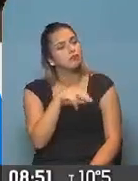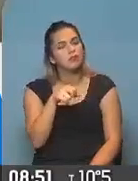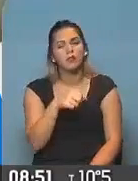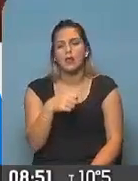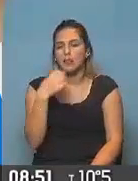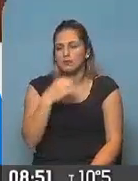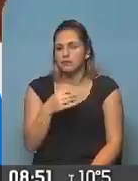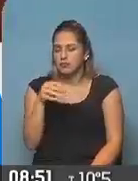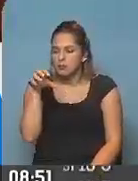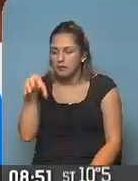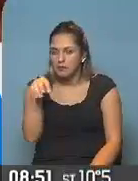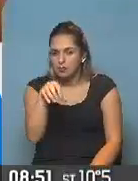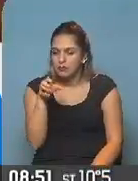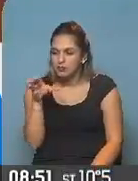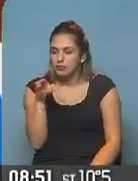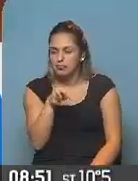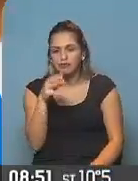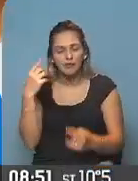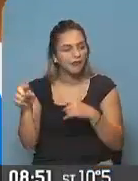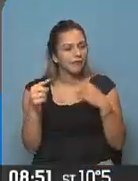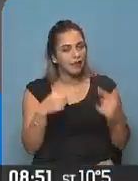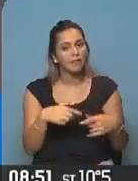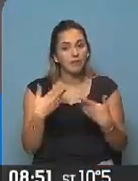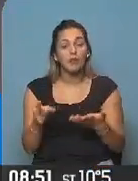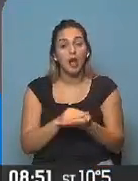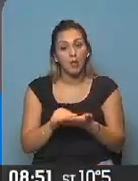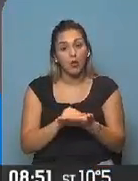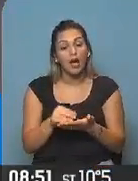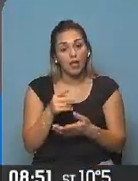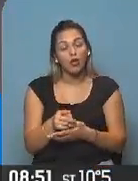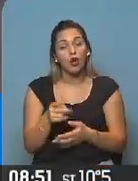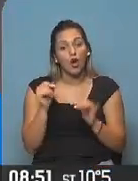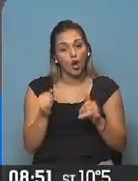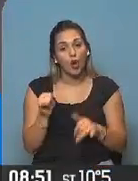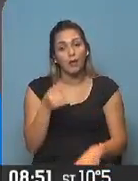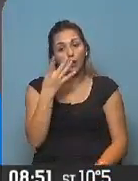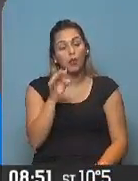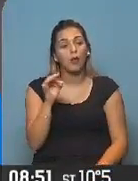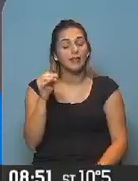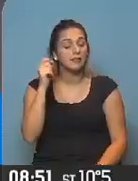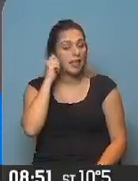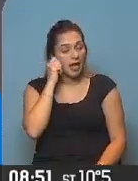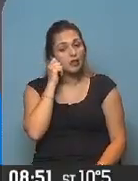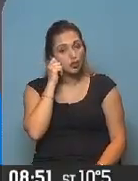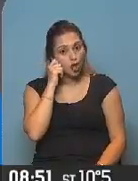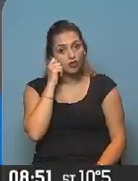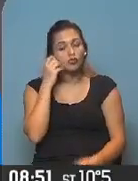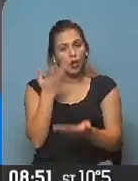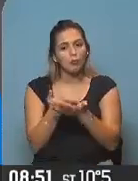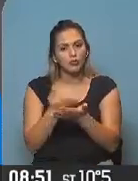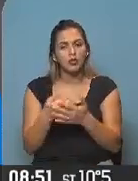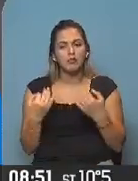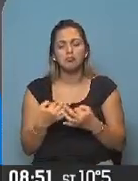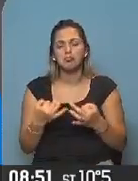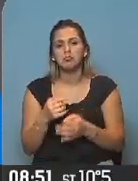decide entrar al pabellón, ¿no? Un abogado relativamente joven, andará por los 40, y que se puso este proyecto al hombro, por demás singular, hablar